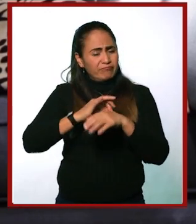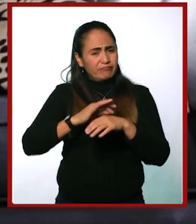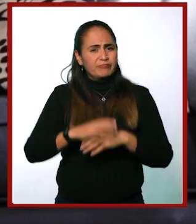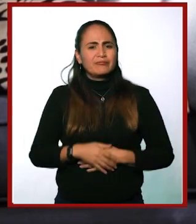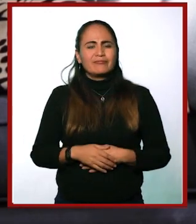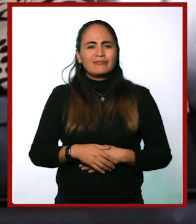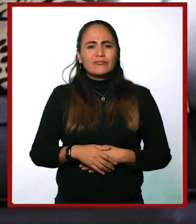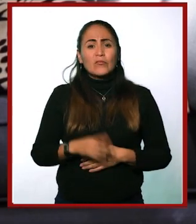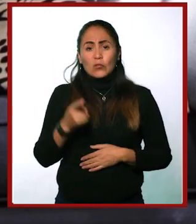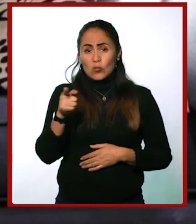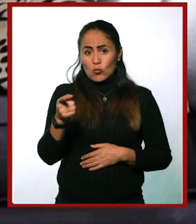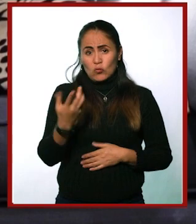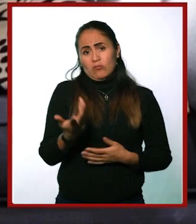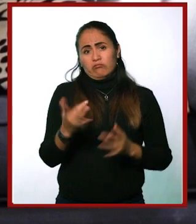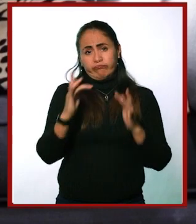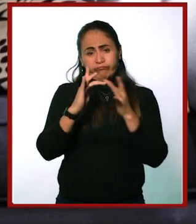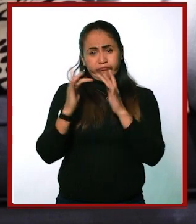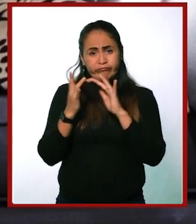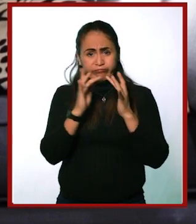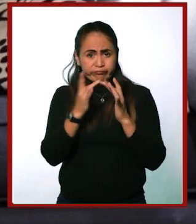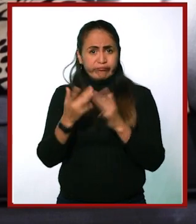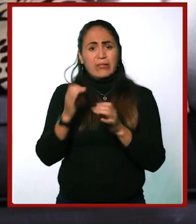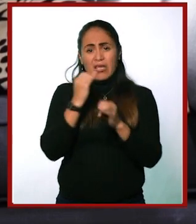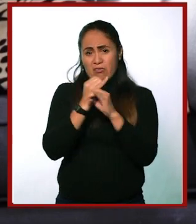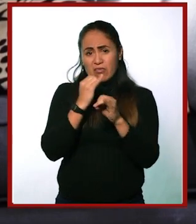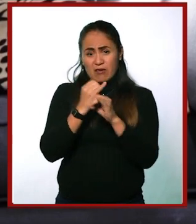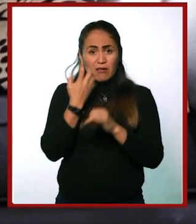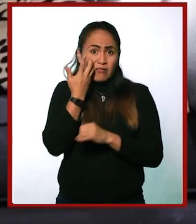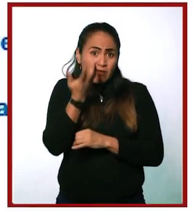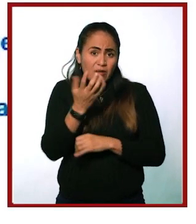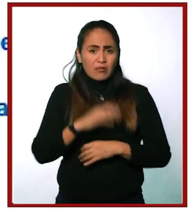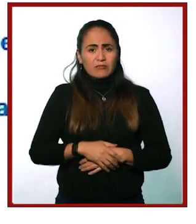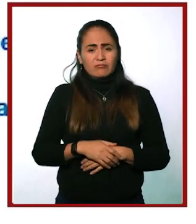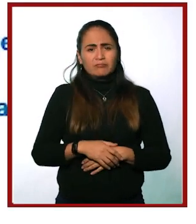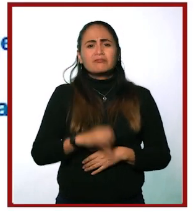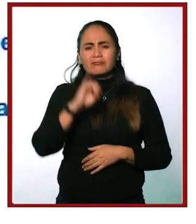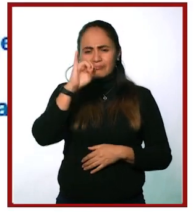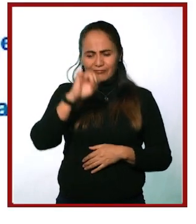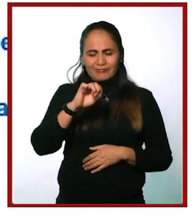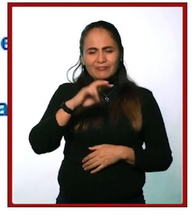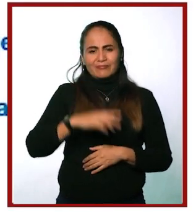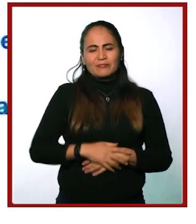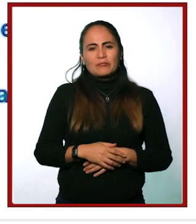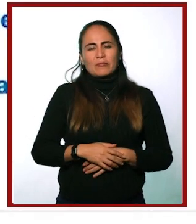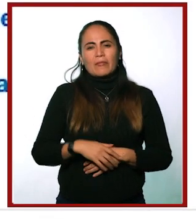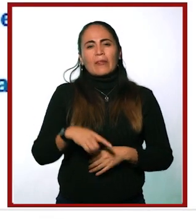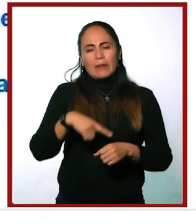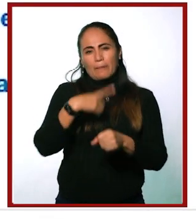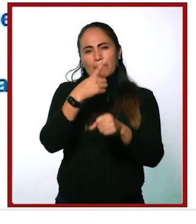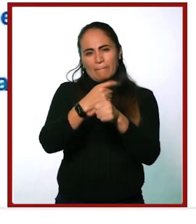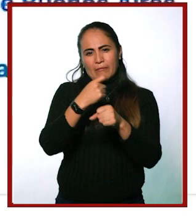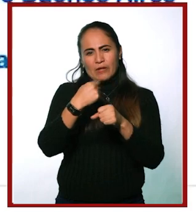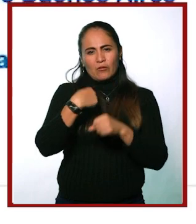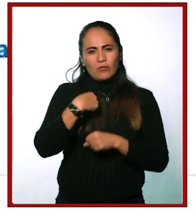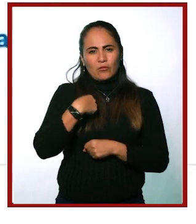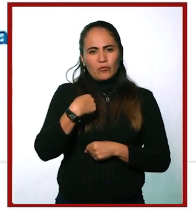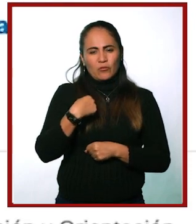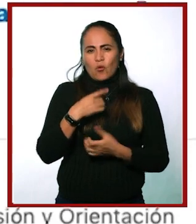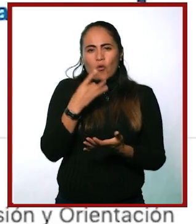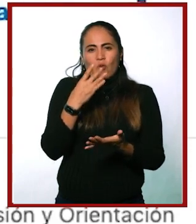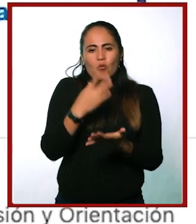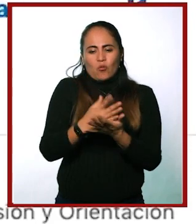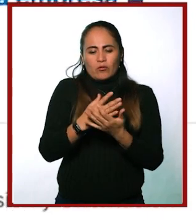realidad. Patricio, no sé si quieras dejar tus redes sociales para aquellos que te quieran contactar. Sí, muy bien, muchas gracias. Primero, bueno, yo